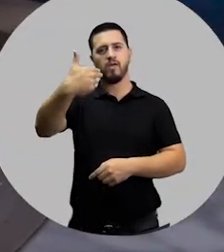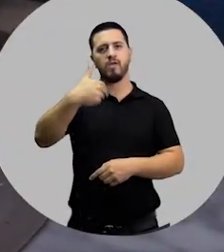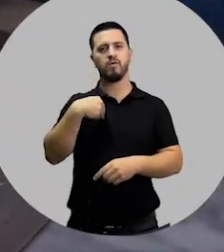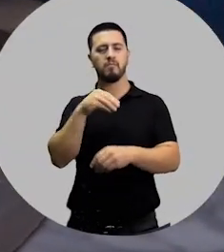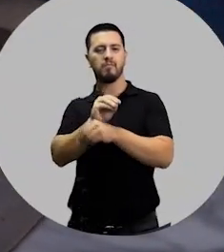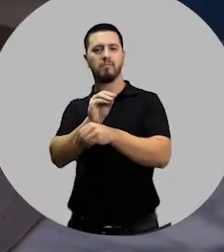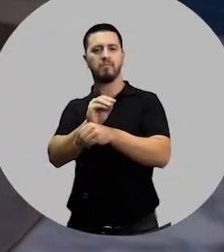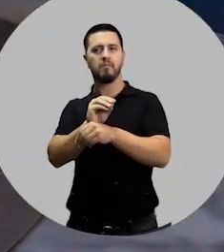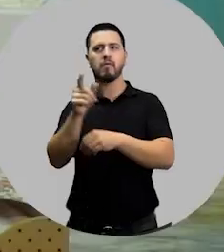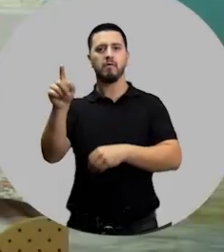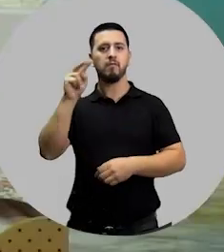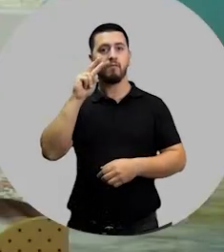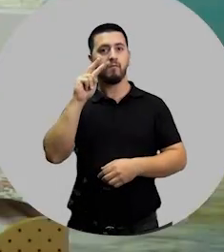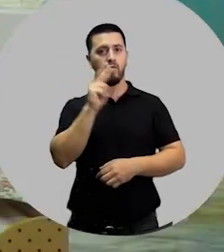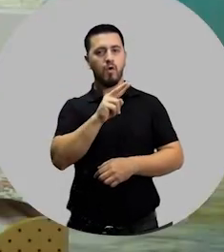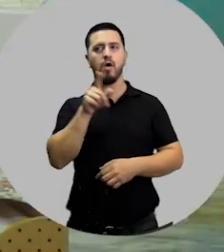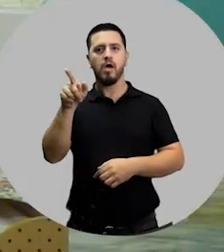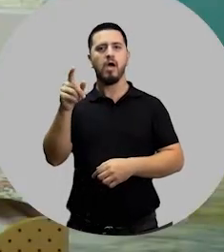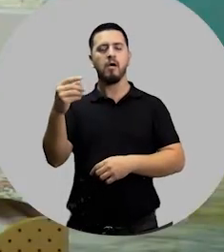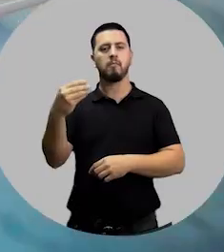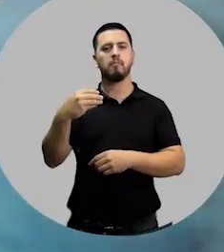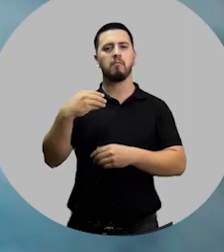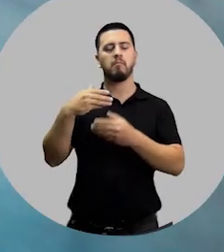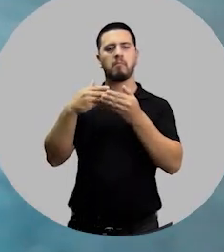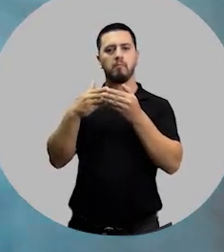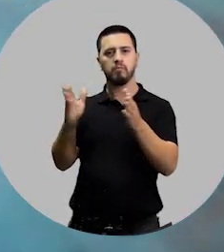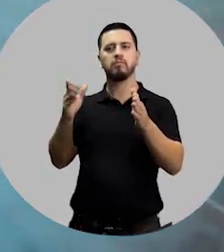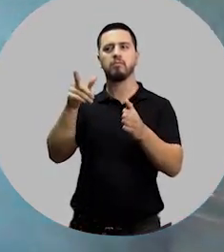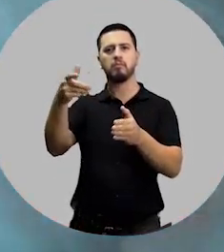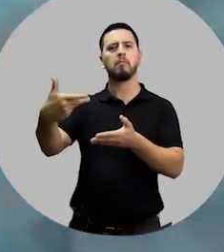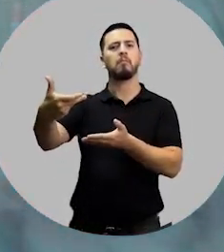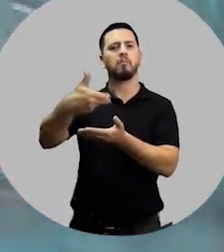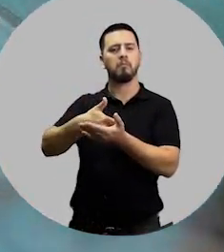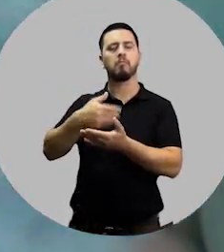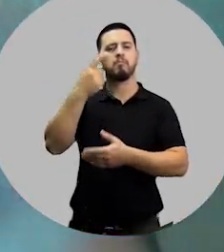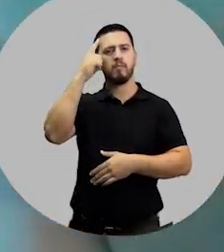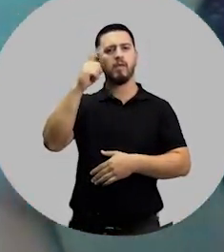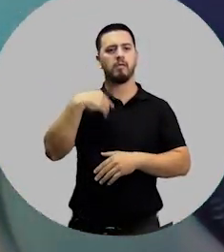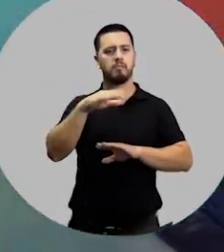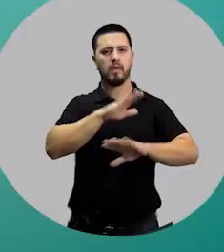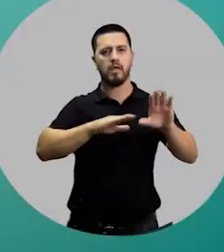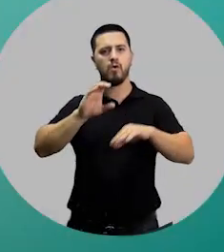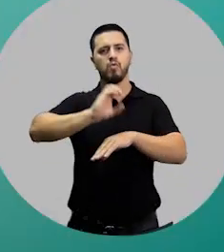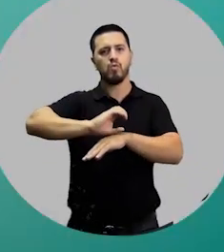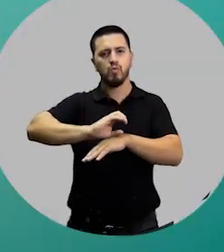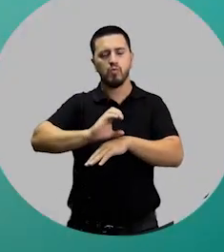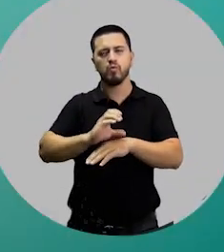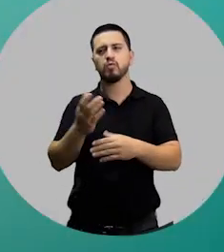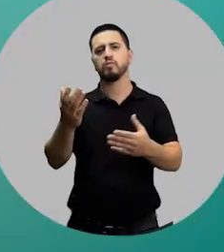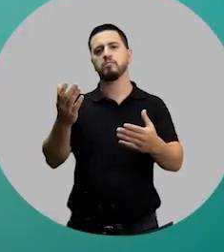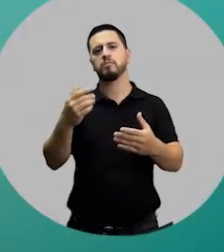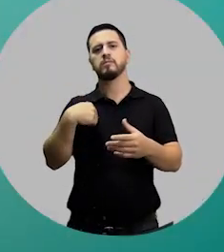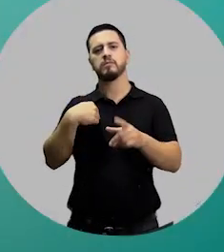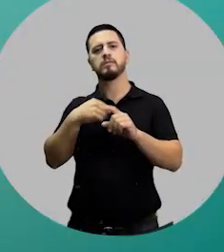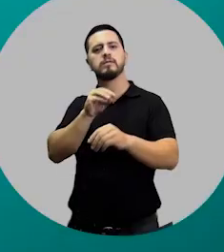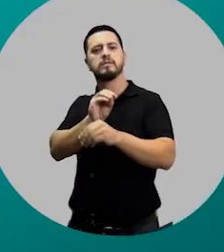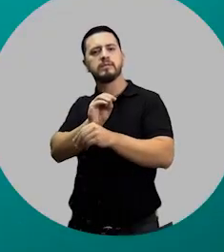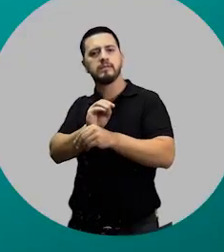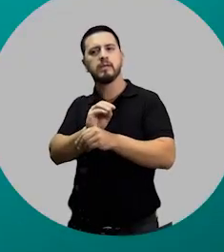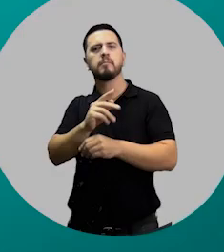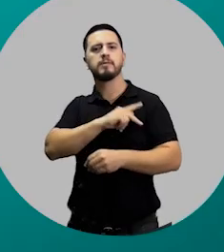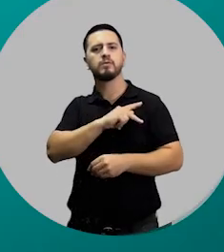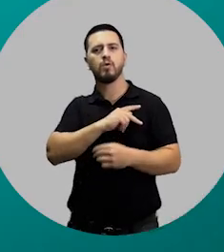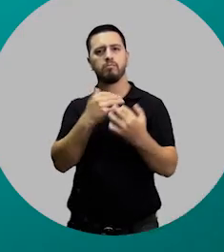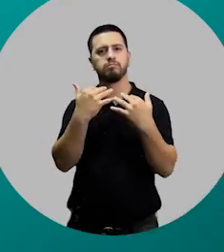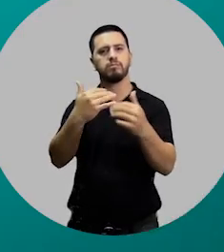yo enseñaba las cosas y también eso me abrió puertas para, me hicieron propuestas para hacer cursos y enseñar a